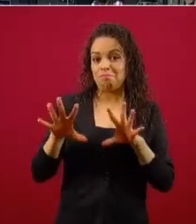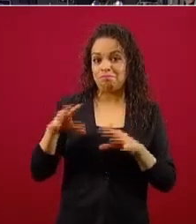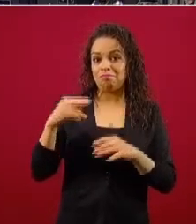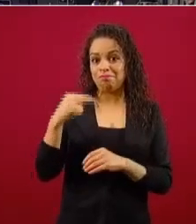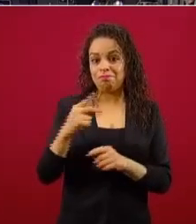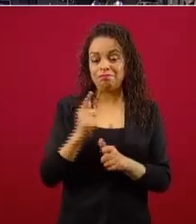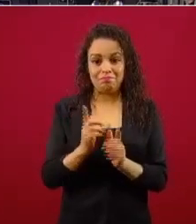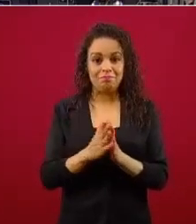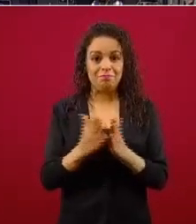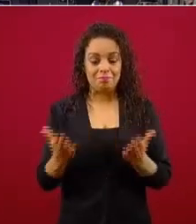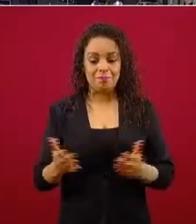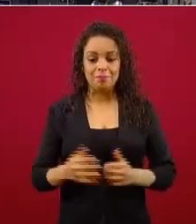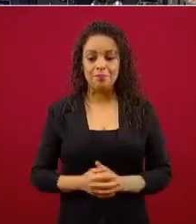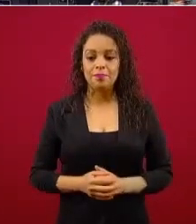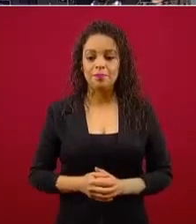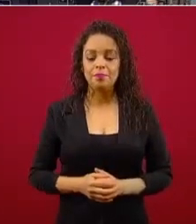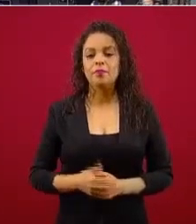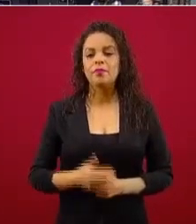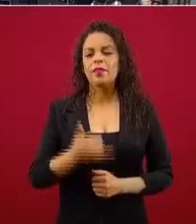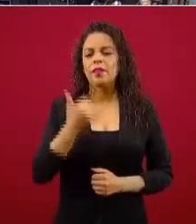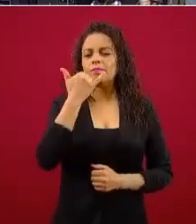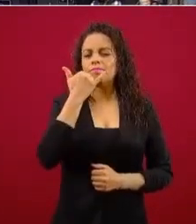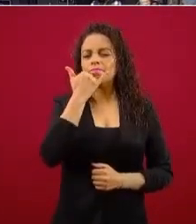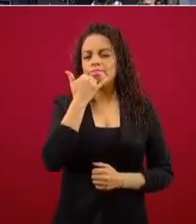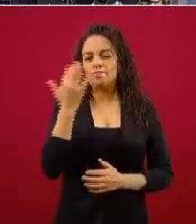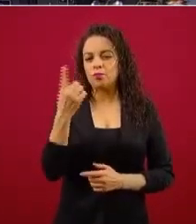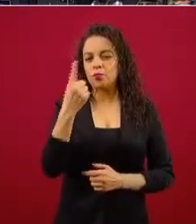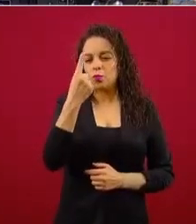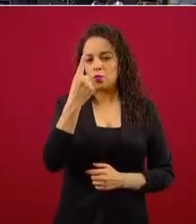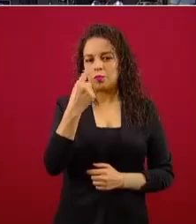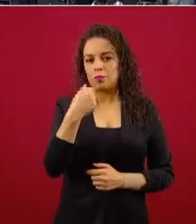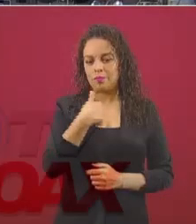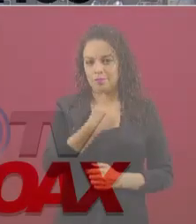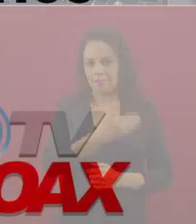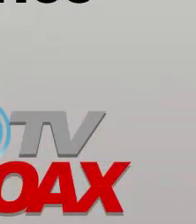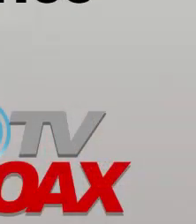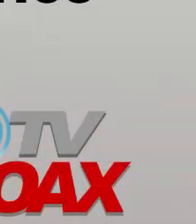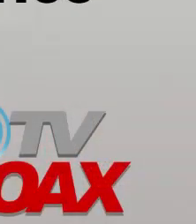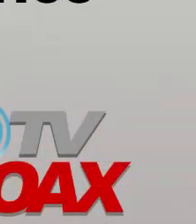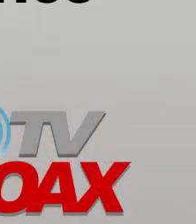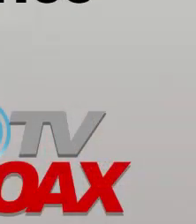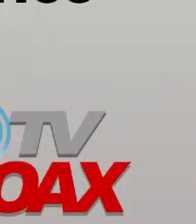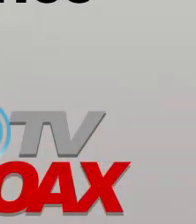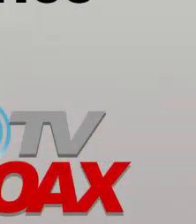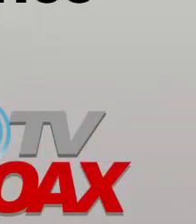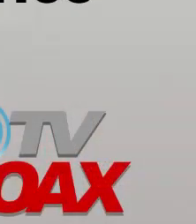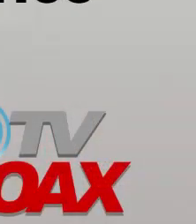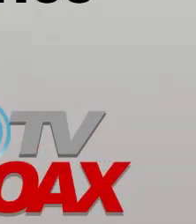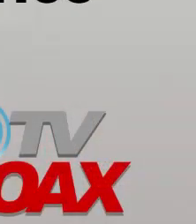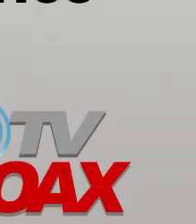Muy bien. Perdón, presidente, nada más como antecedente. Para mí, pues sí.